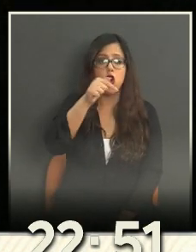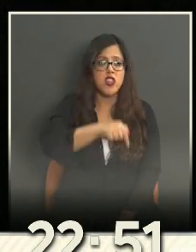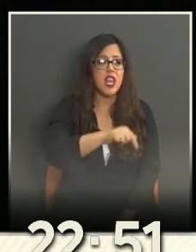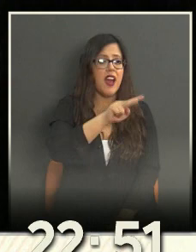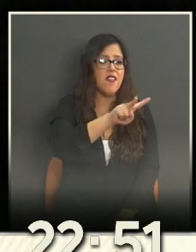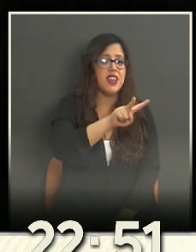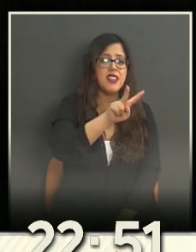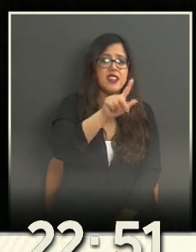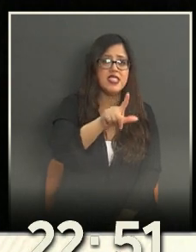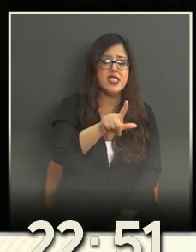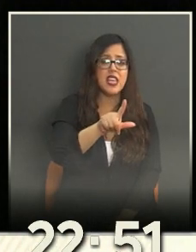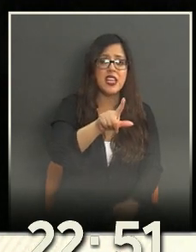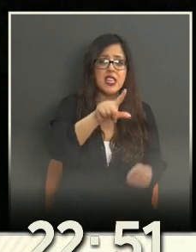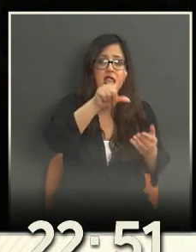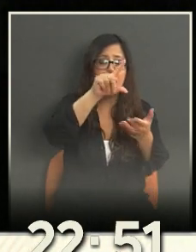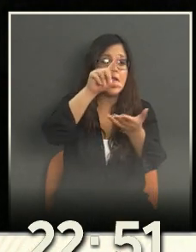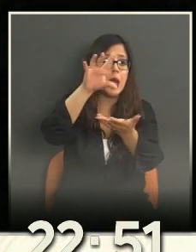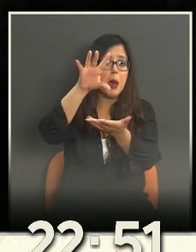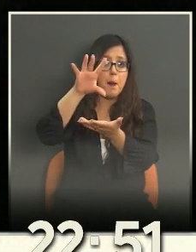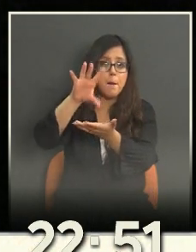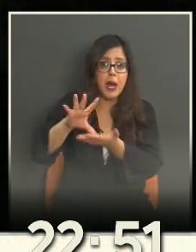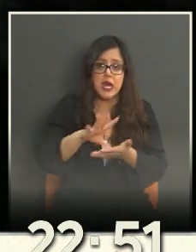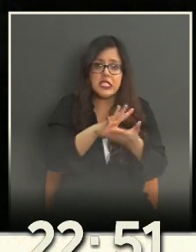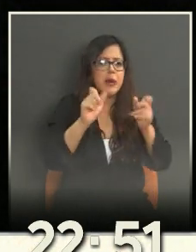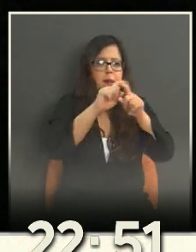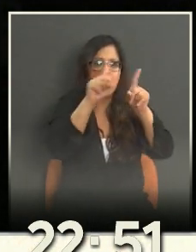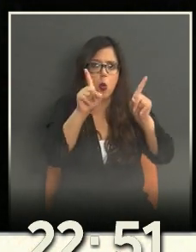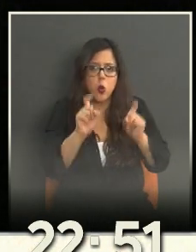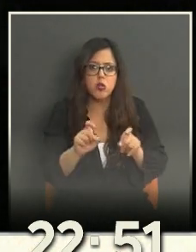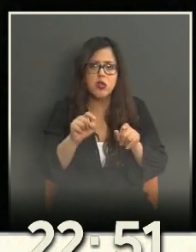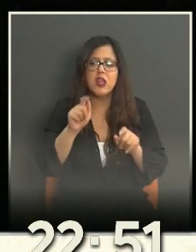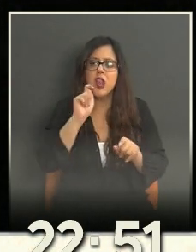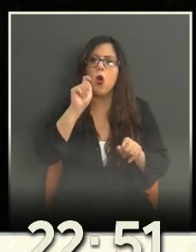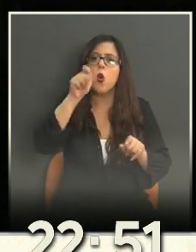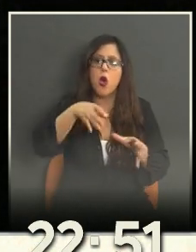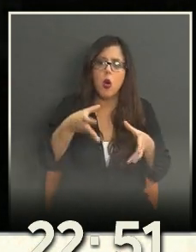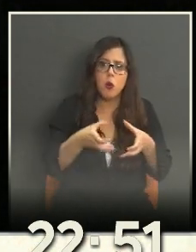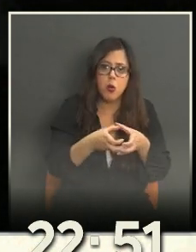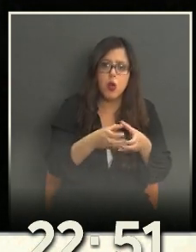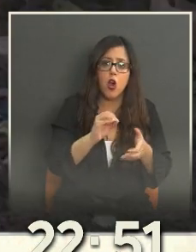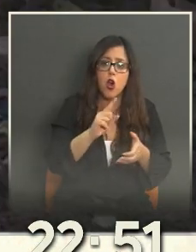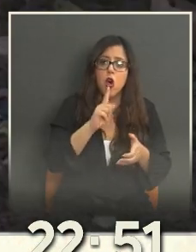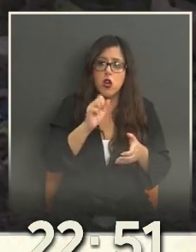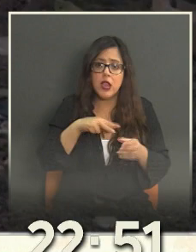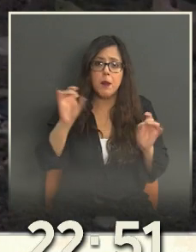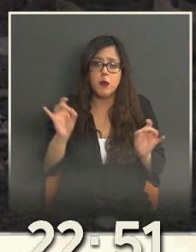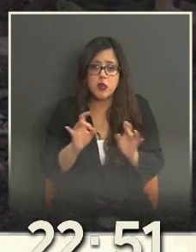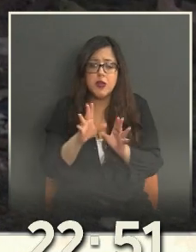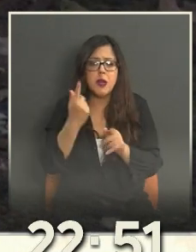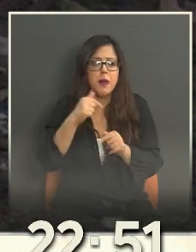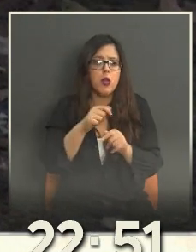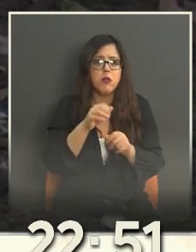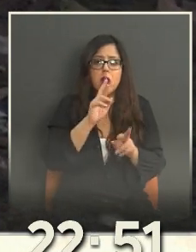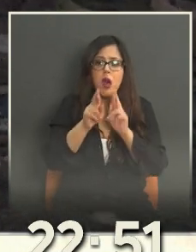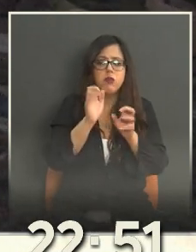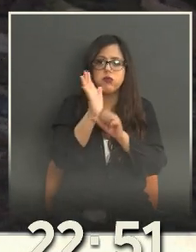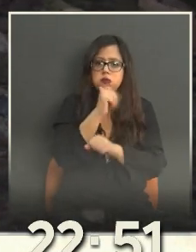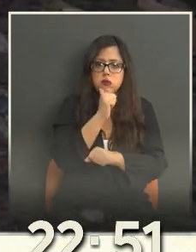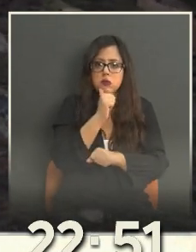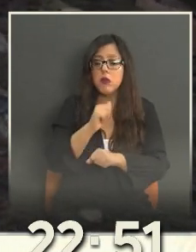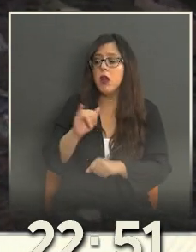europeos y ucrania entrará en la otan y dice que nadie la refundición exactamente y eso era